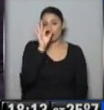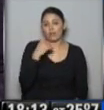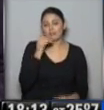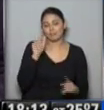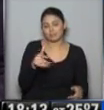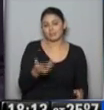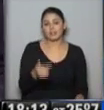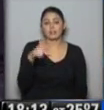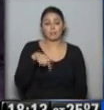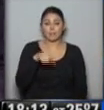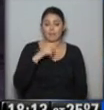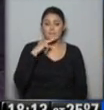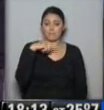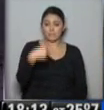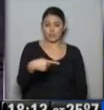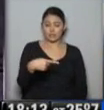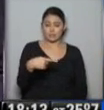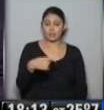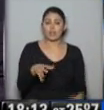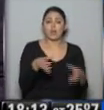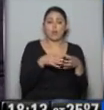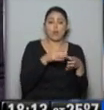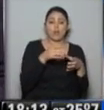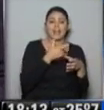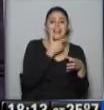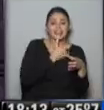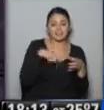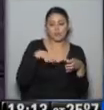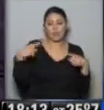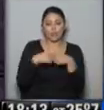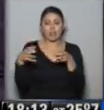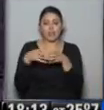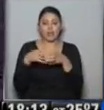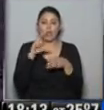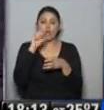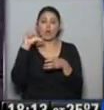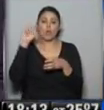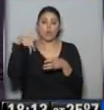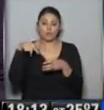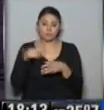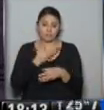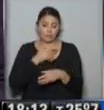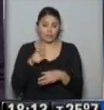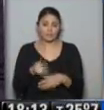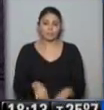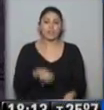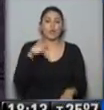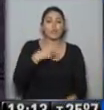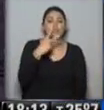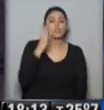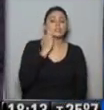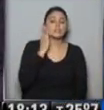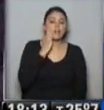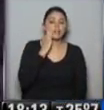También en esta fecha, en este viernes, iban a jugar, van a jugar Racing y Colón. Y justamente la gente de Colón de Santa Fe, alrededor de las 2 de la tarde,